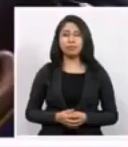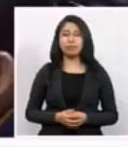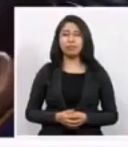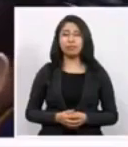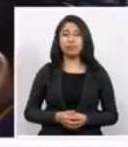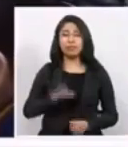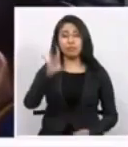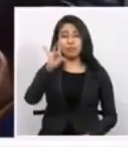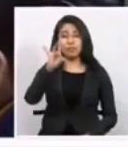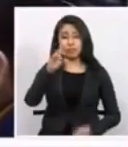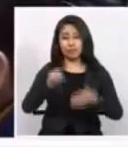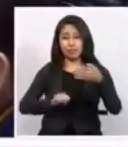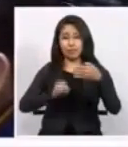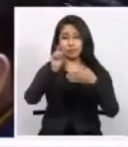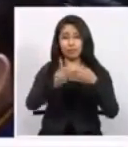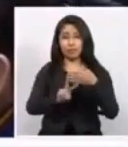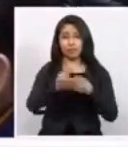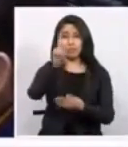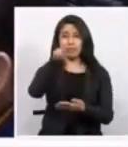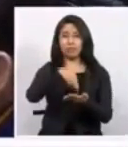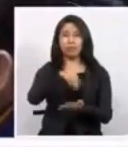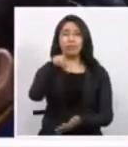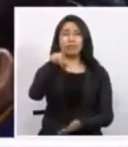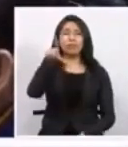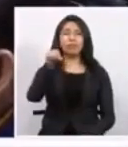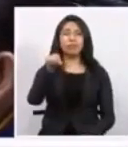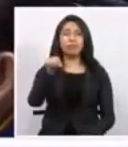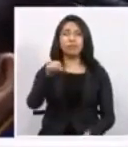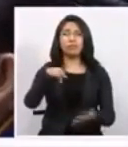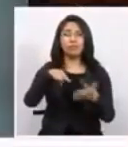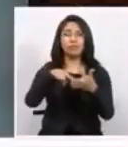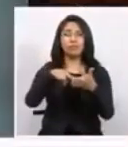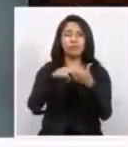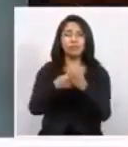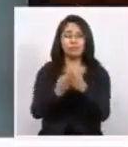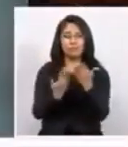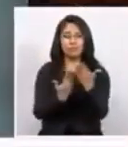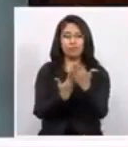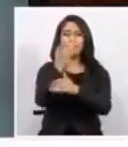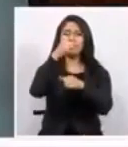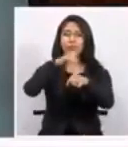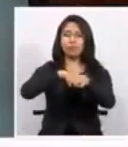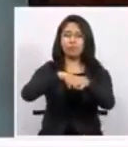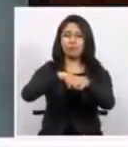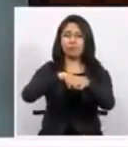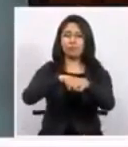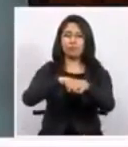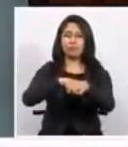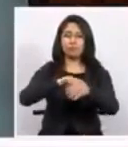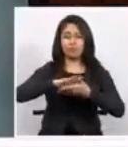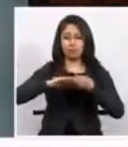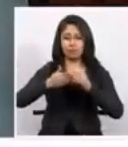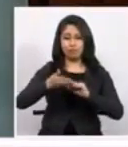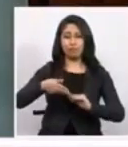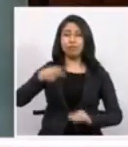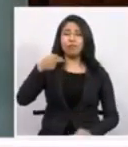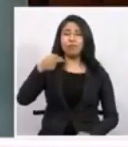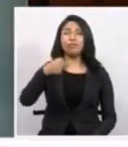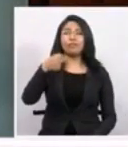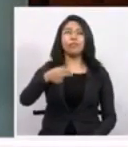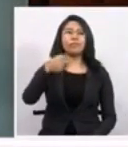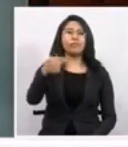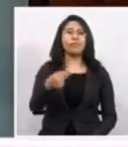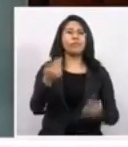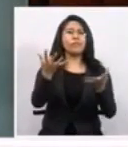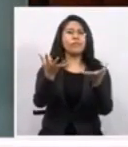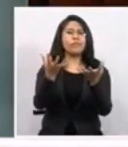Este 8 de noviembre de 2020 iniciamos una nueva etapa en nuestra historia. Y